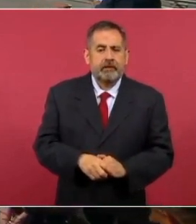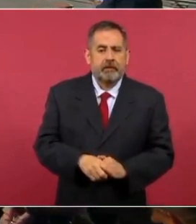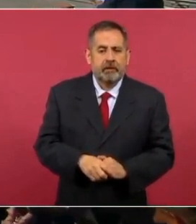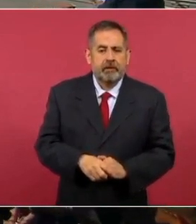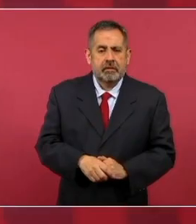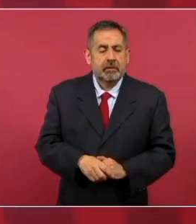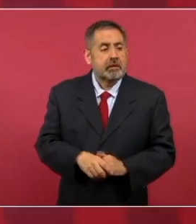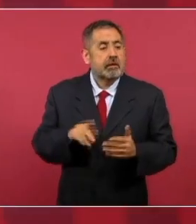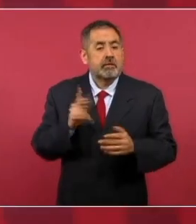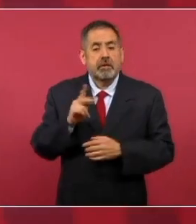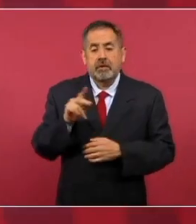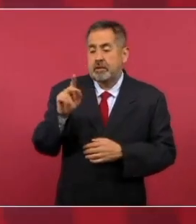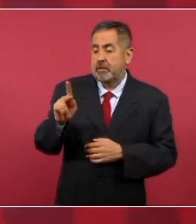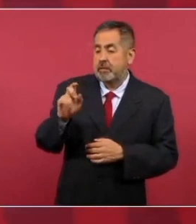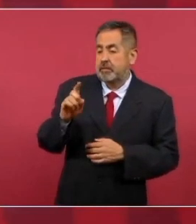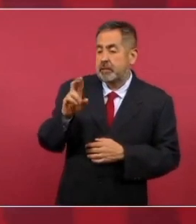Pedro Ferriz,